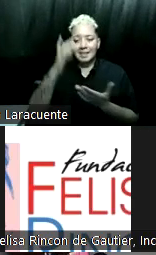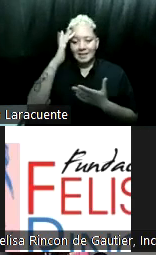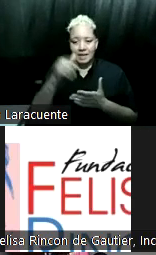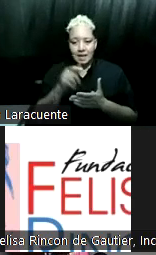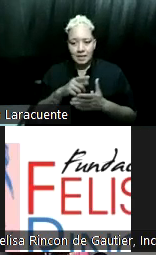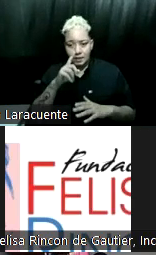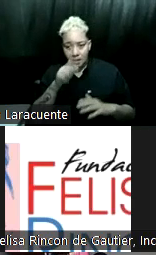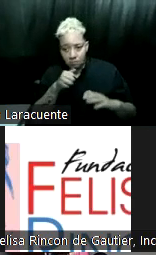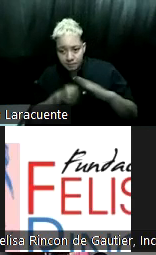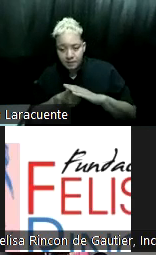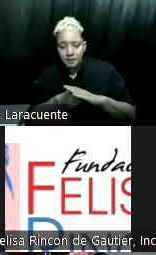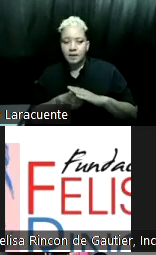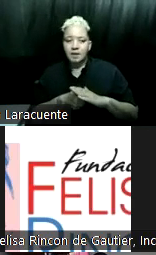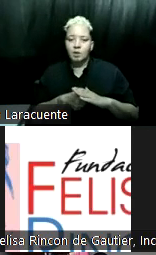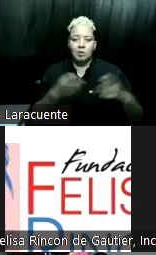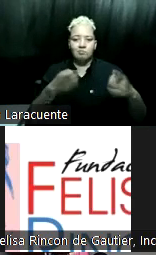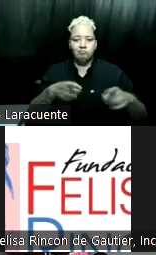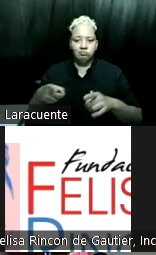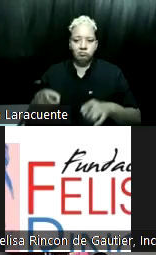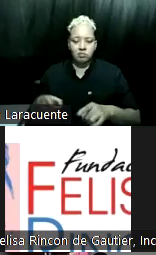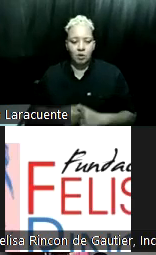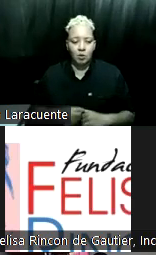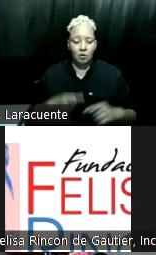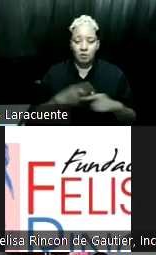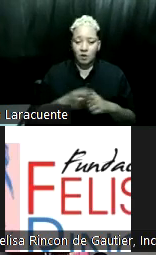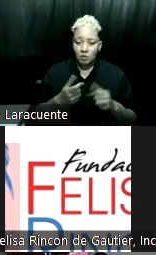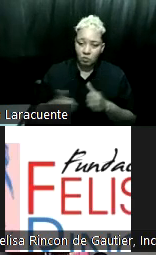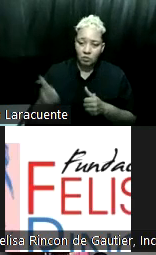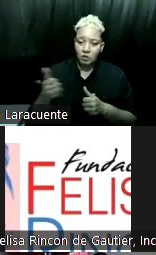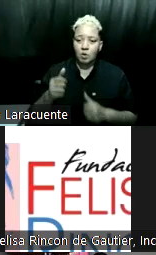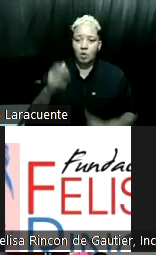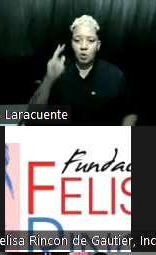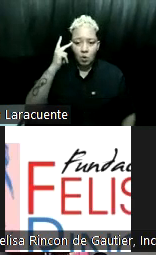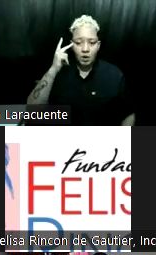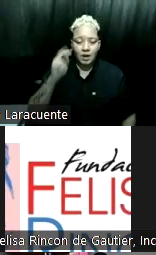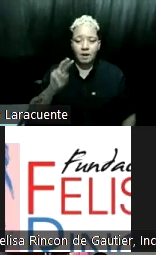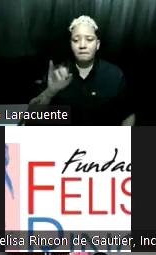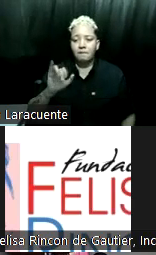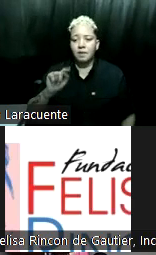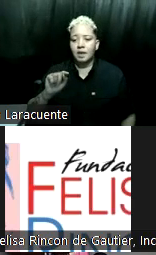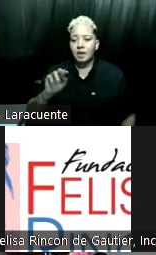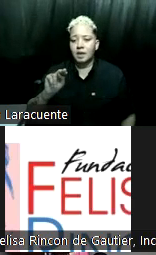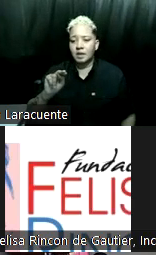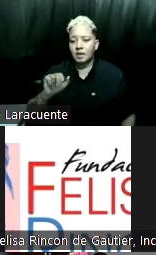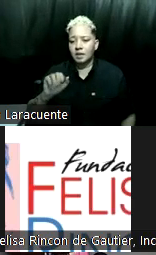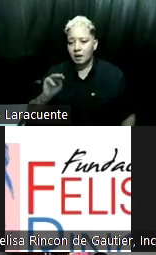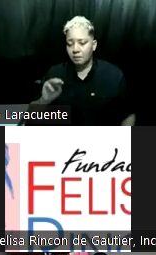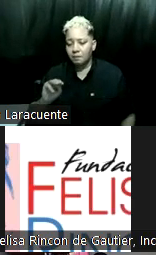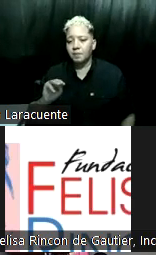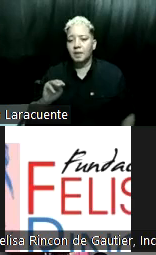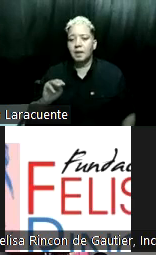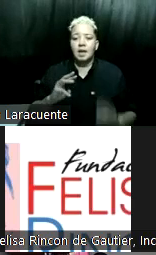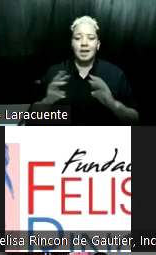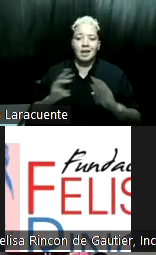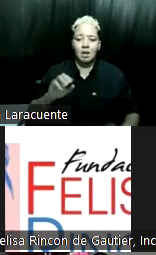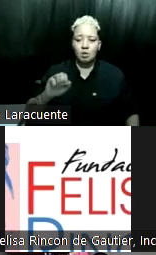la orden del día. Conflictos mayores como los de Corea, Vietnam y las guerras soviéticas